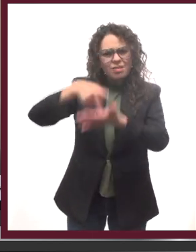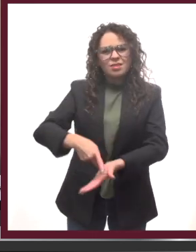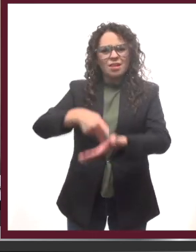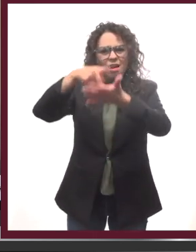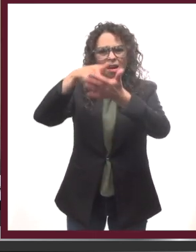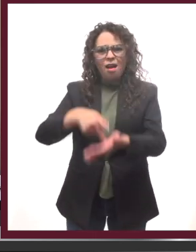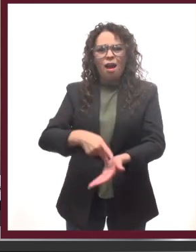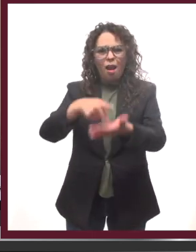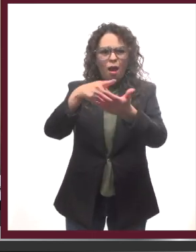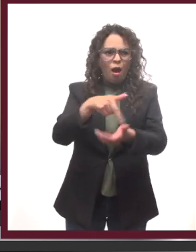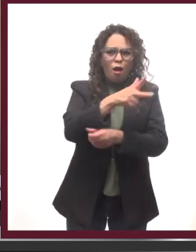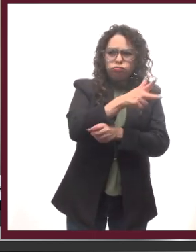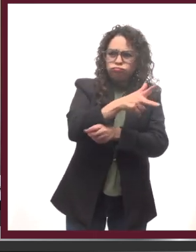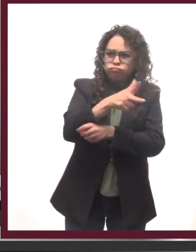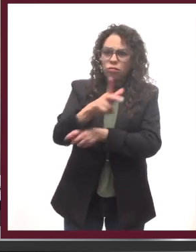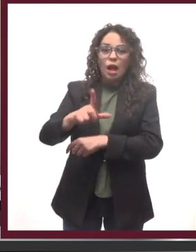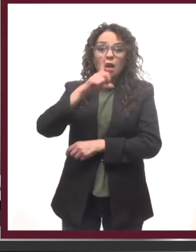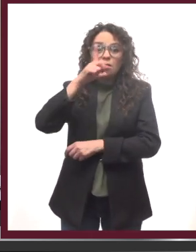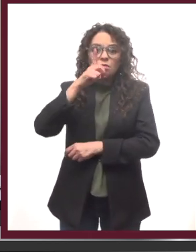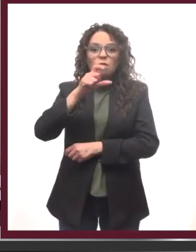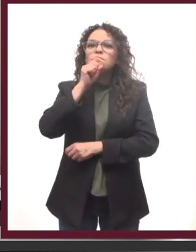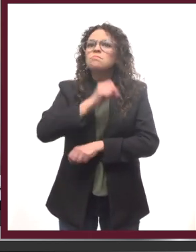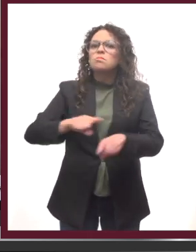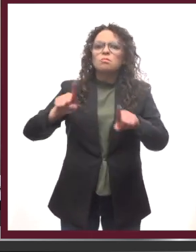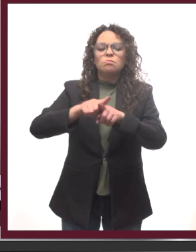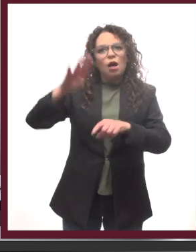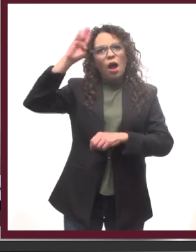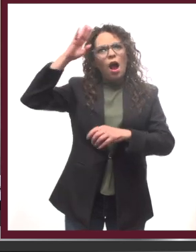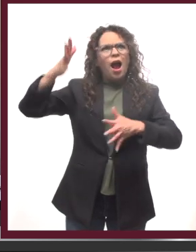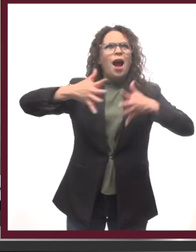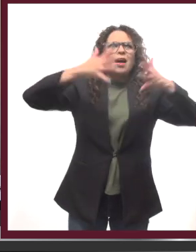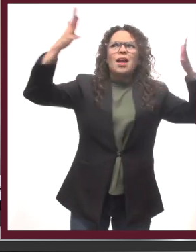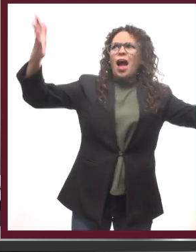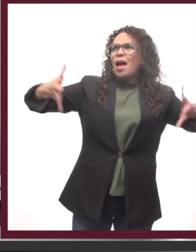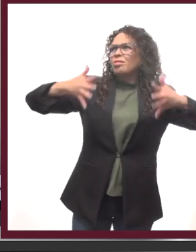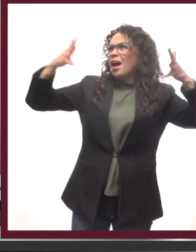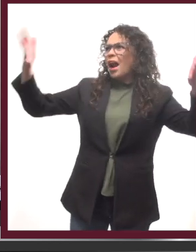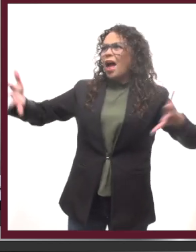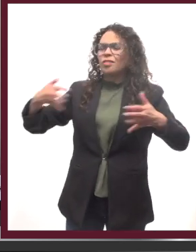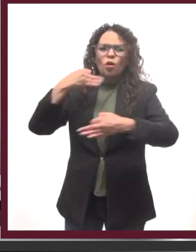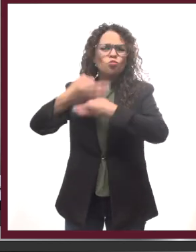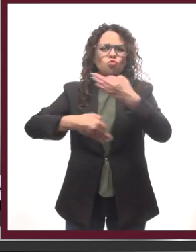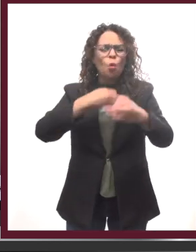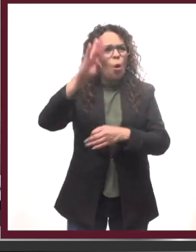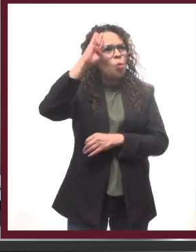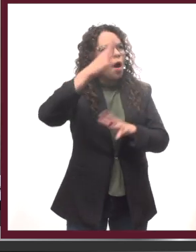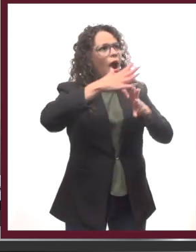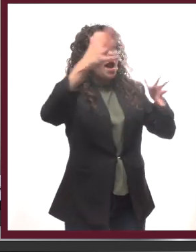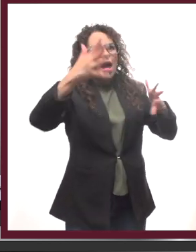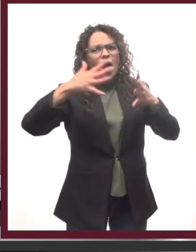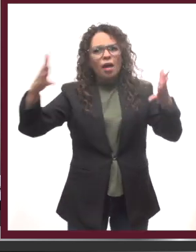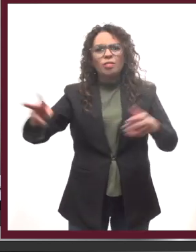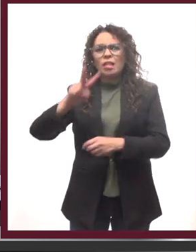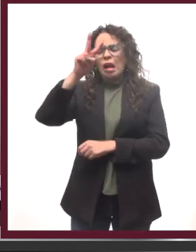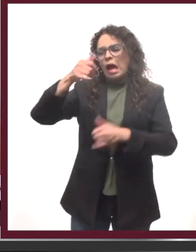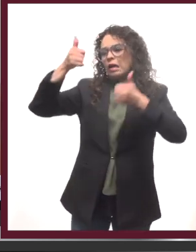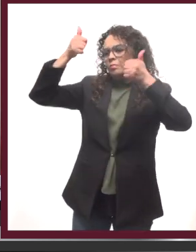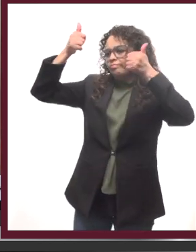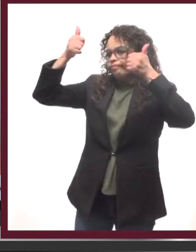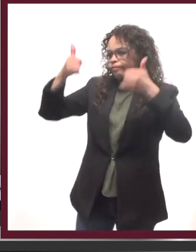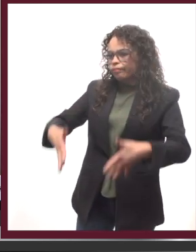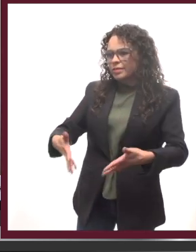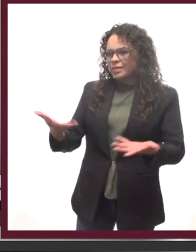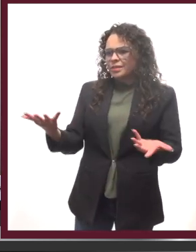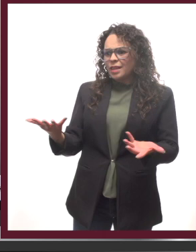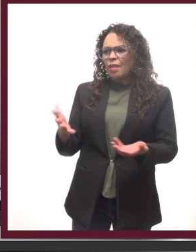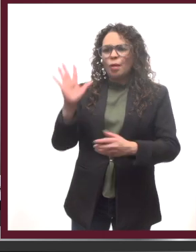pesaban decenas de kilos. Las luces eran unas cosas gigantescas también, entonces todo era muy aparatoso y lo volvía torpe